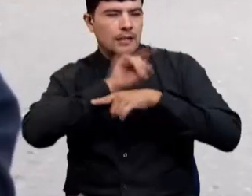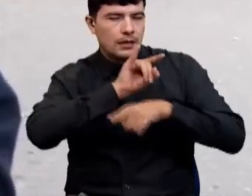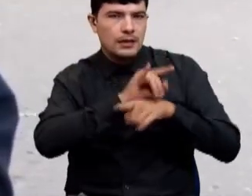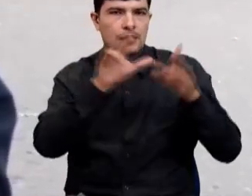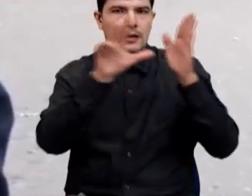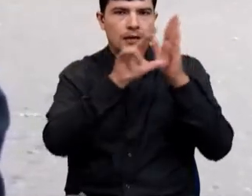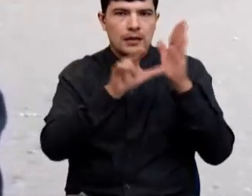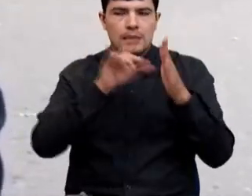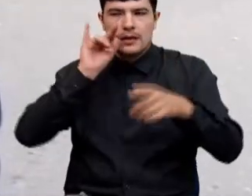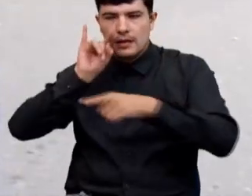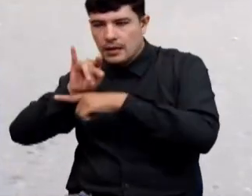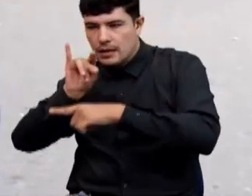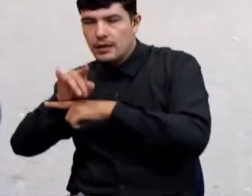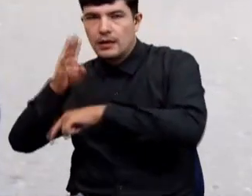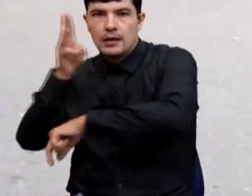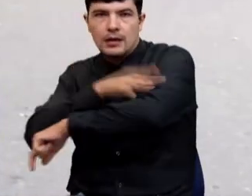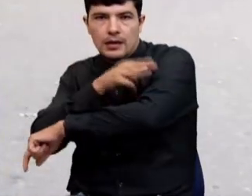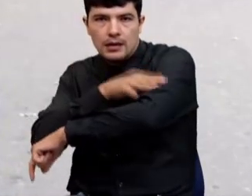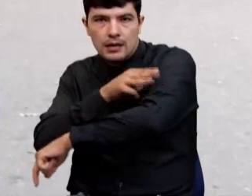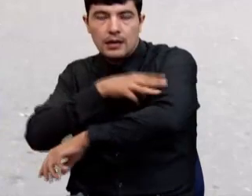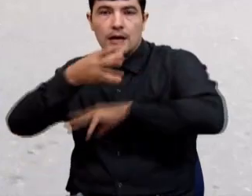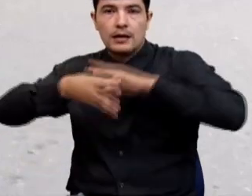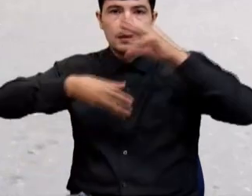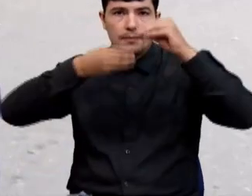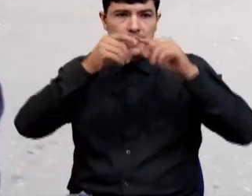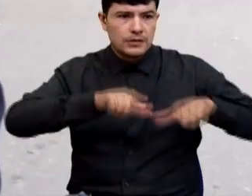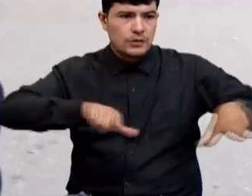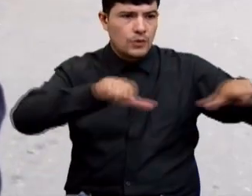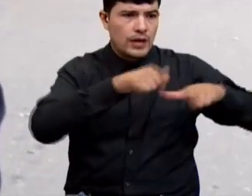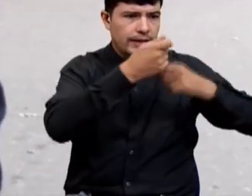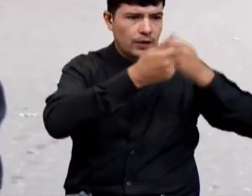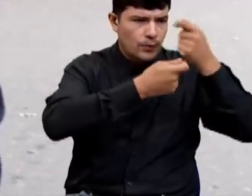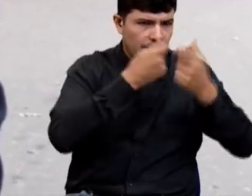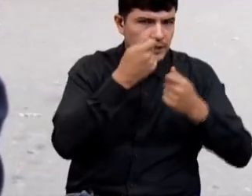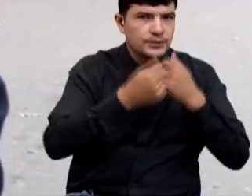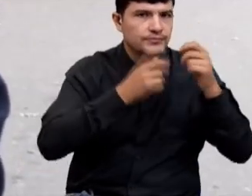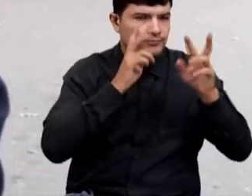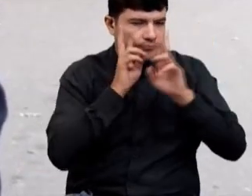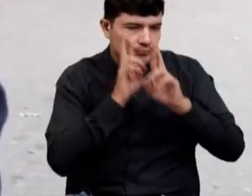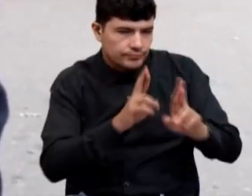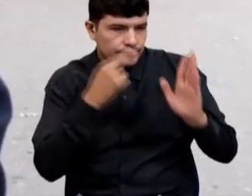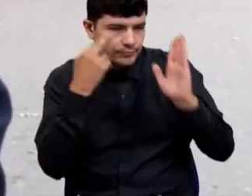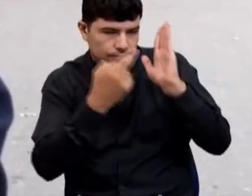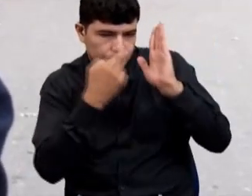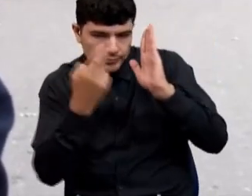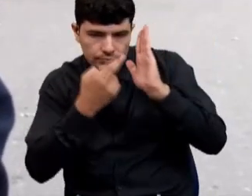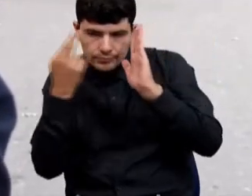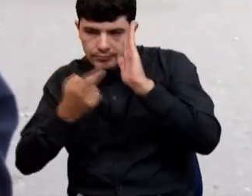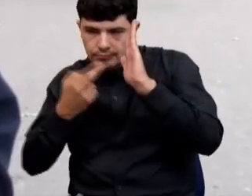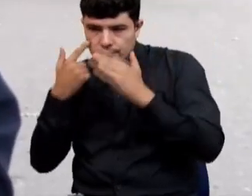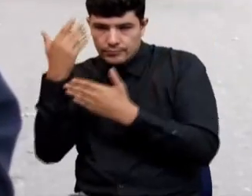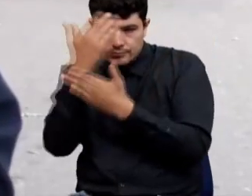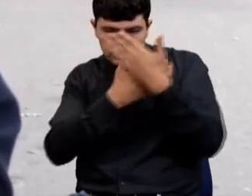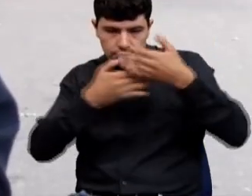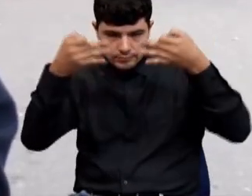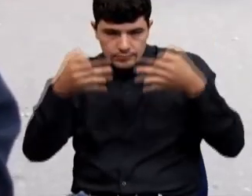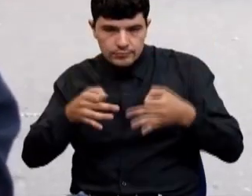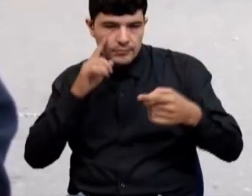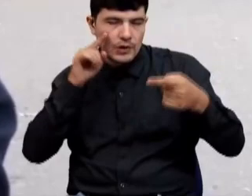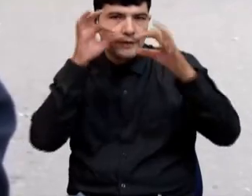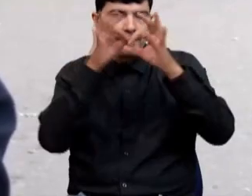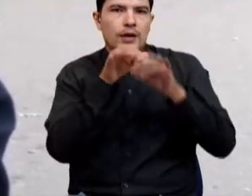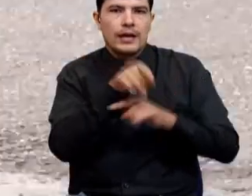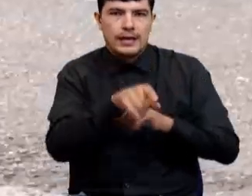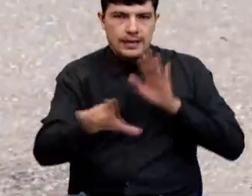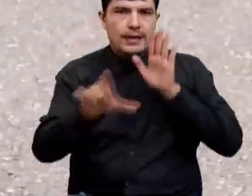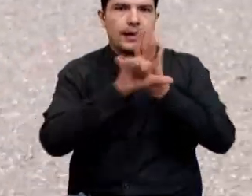control de residencias, de establecimientos, de comercio, todo lo que apunta a la legalidad, y